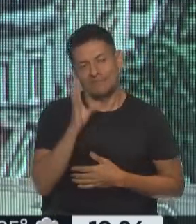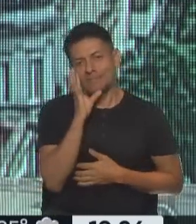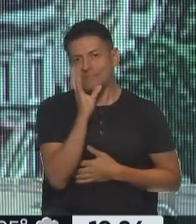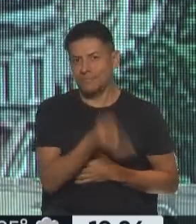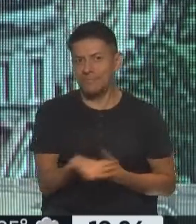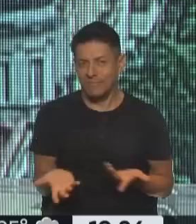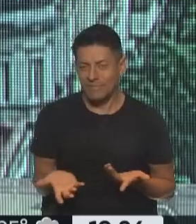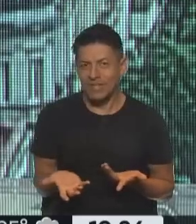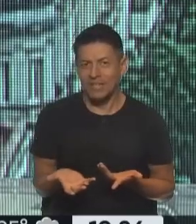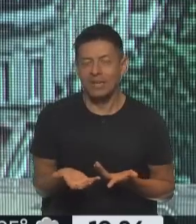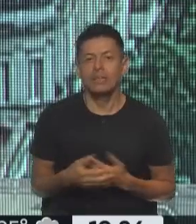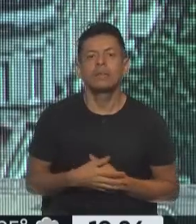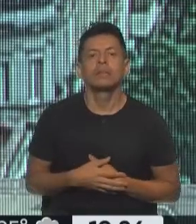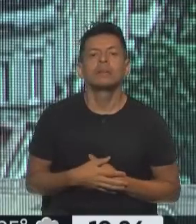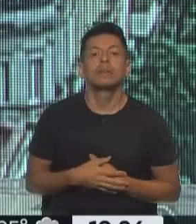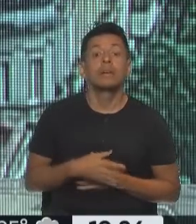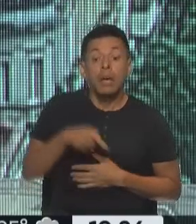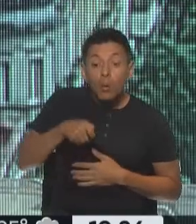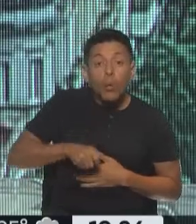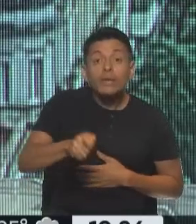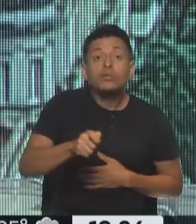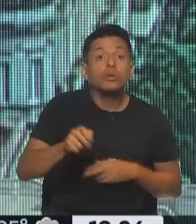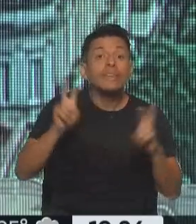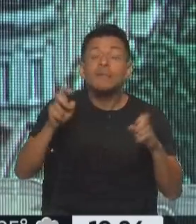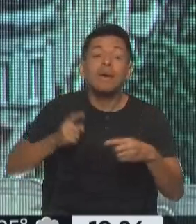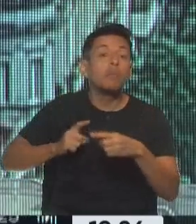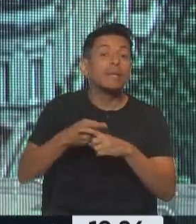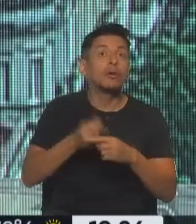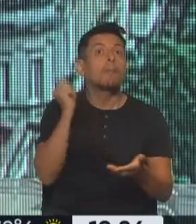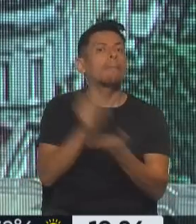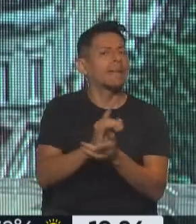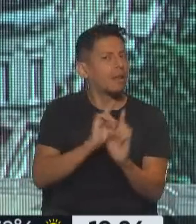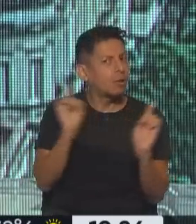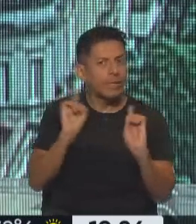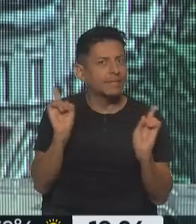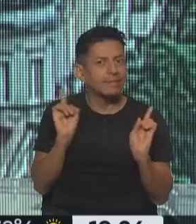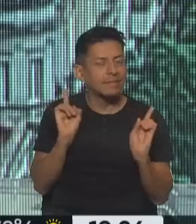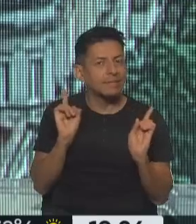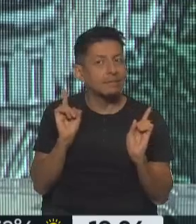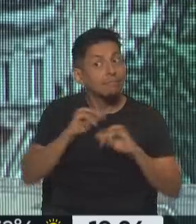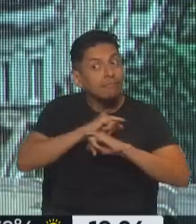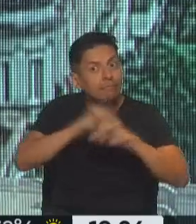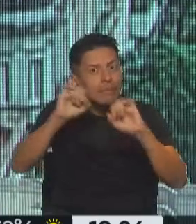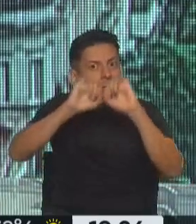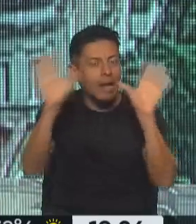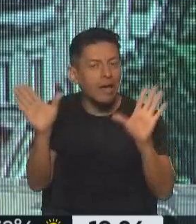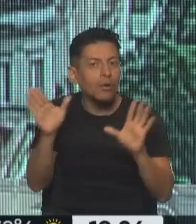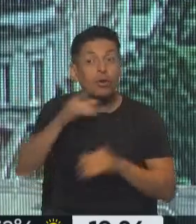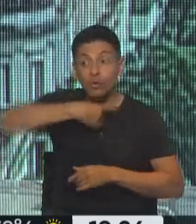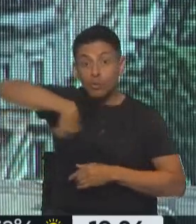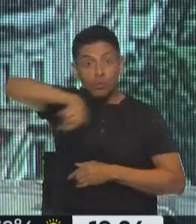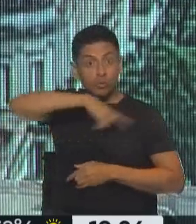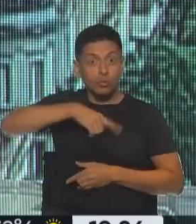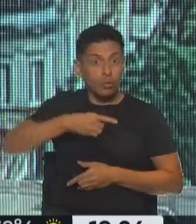actos. Nuestro juicio es político. No es un juicio penal. Nosotros no, quiero que sepan, no condenamos, nosotros no